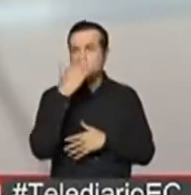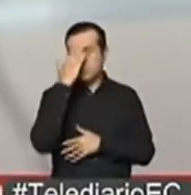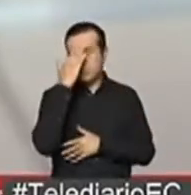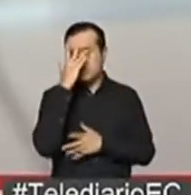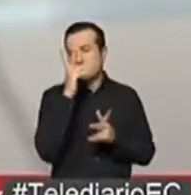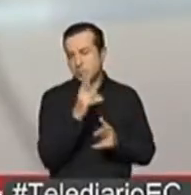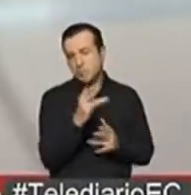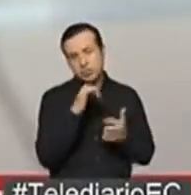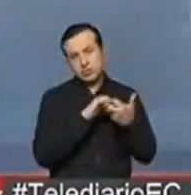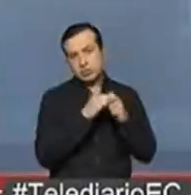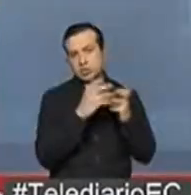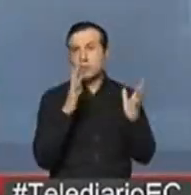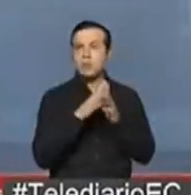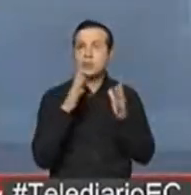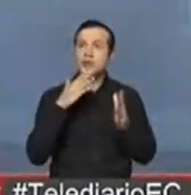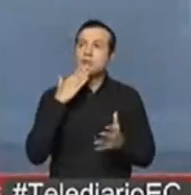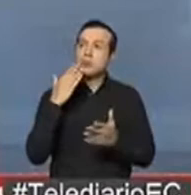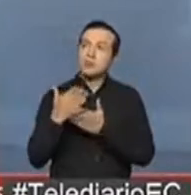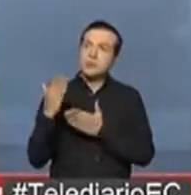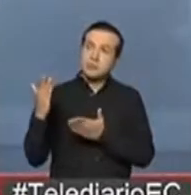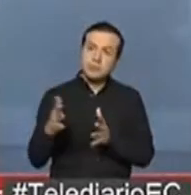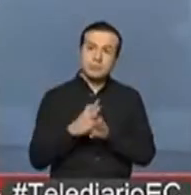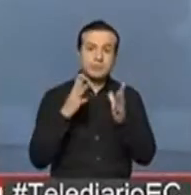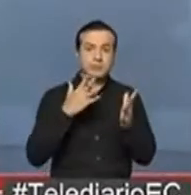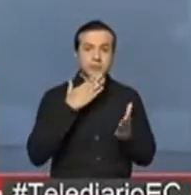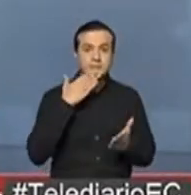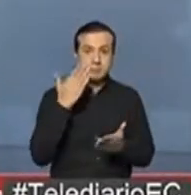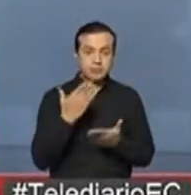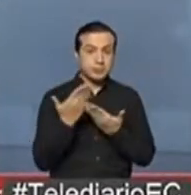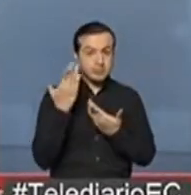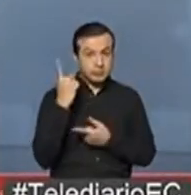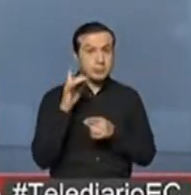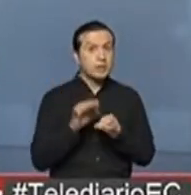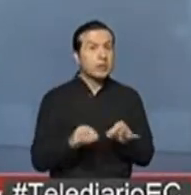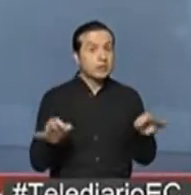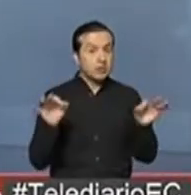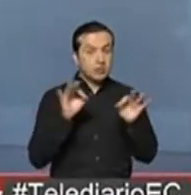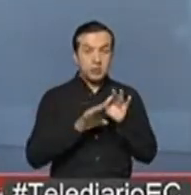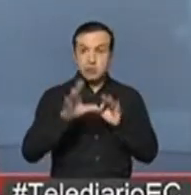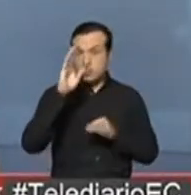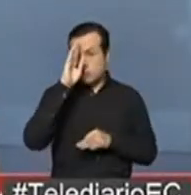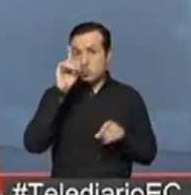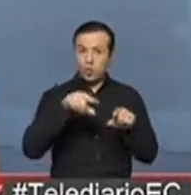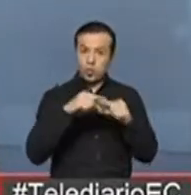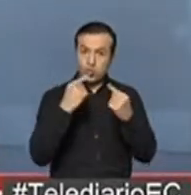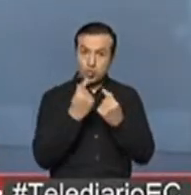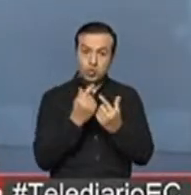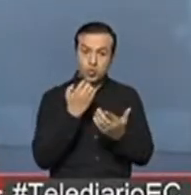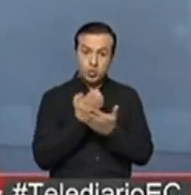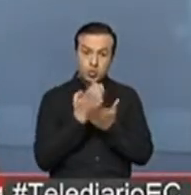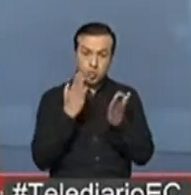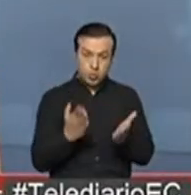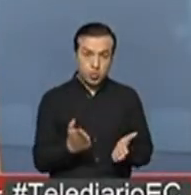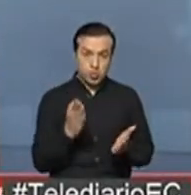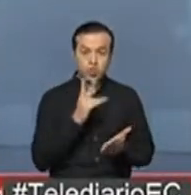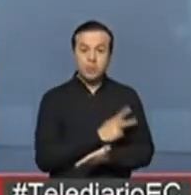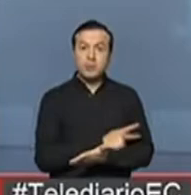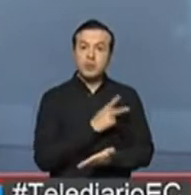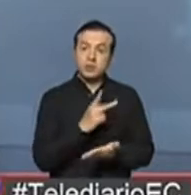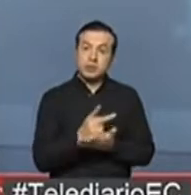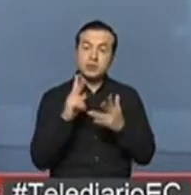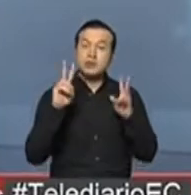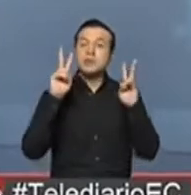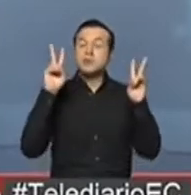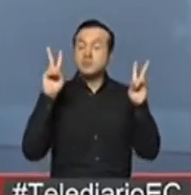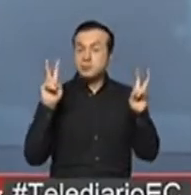todos eleconomista muchísimas gracias por acompañarnos el día de hoy importante pues conocer también la posición del colegio de economistas de pichincha con